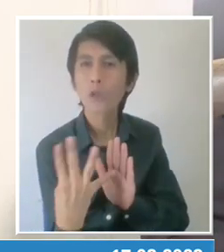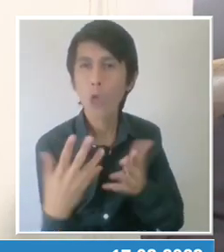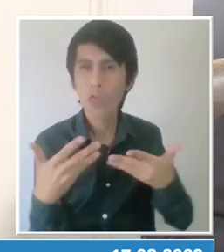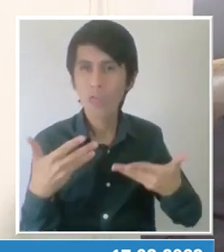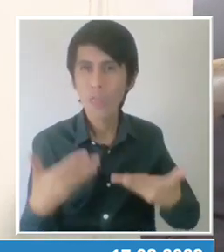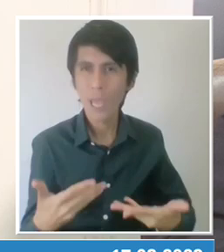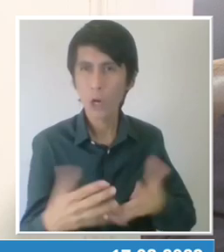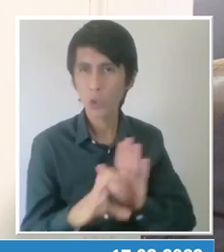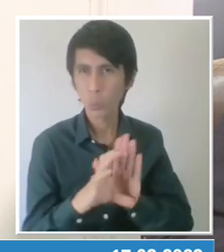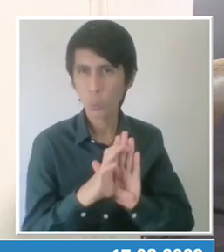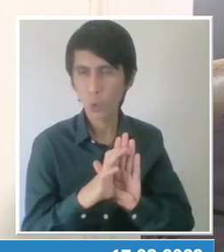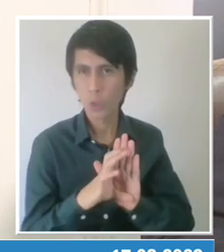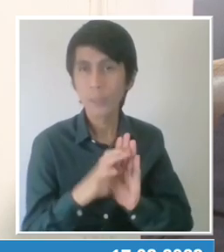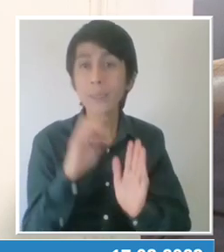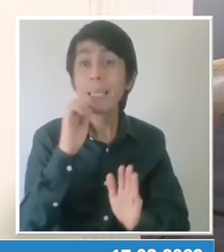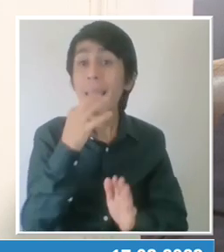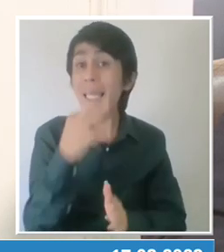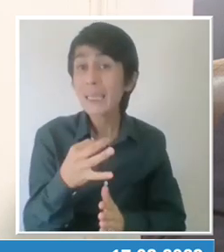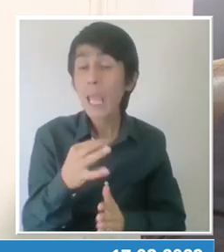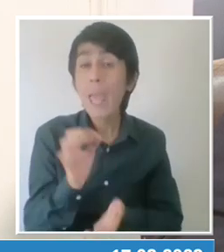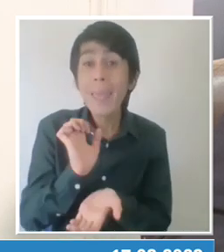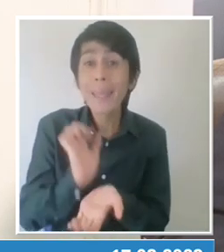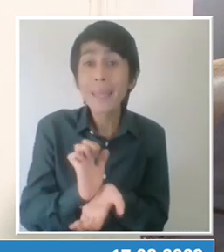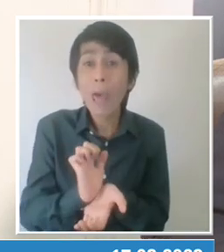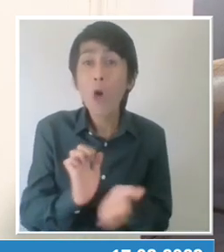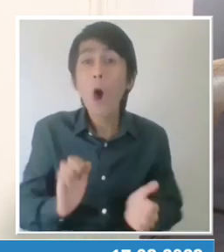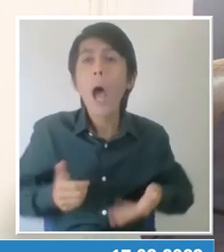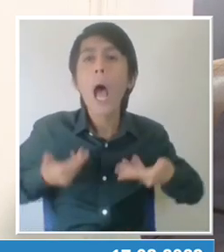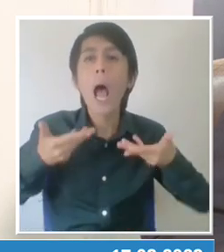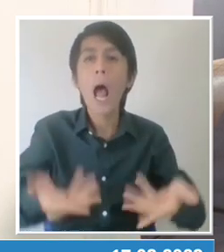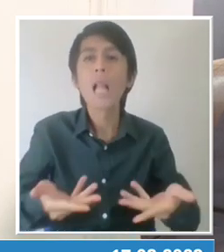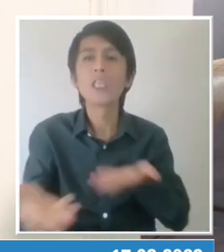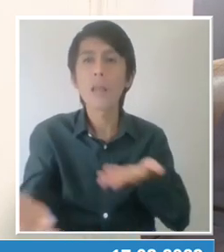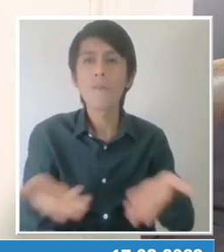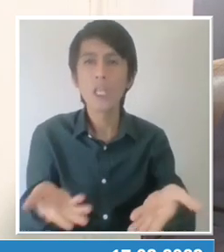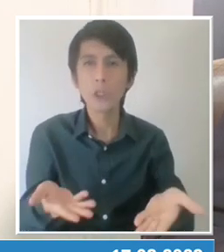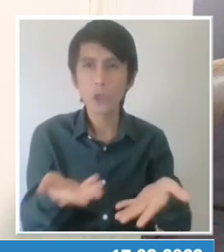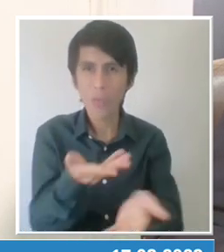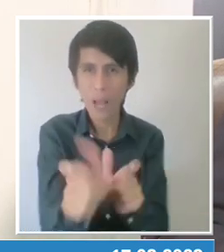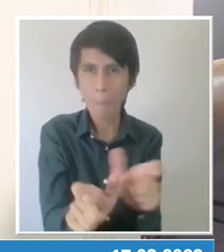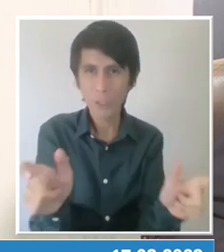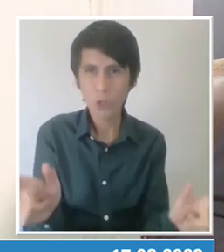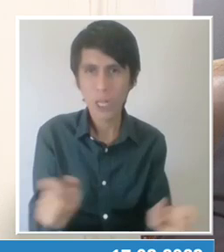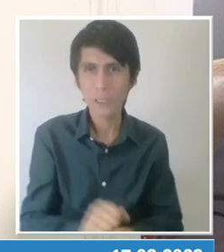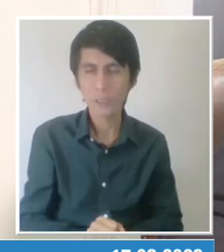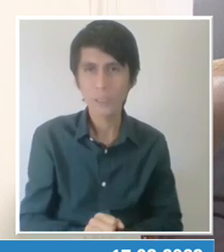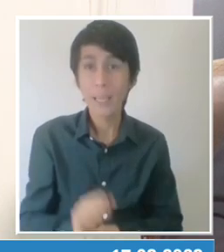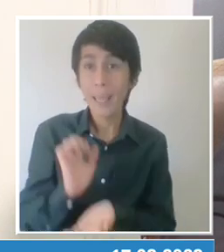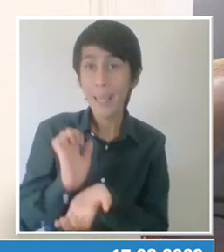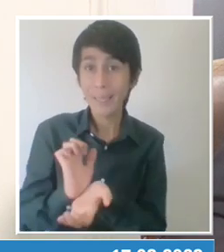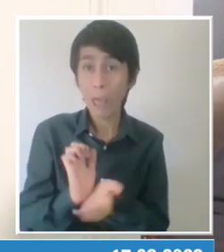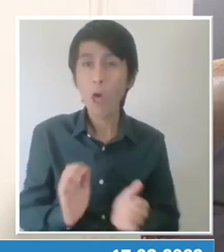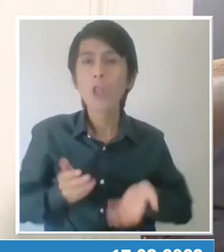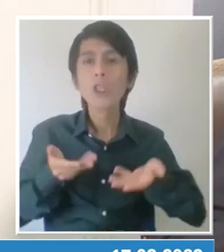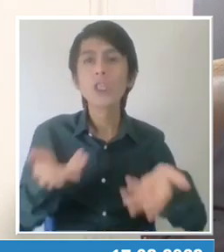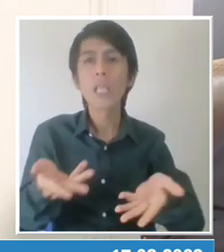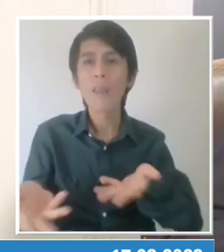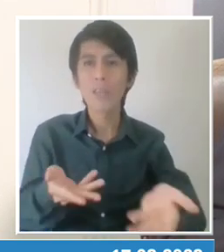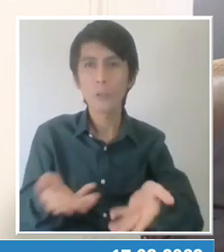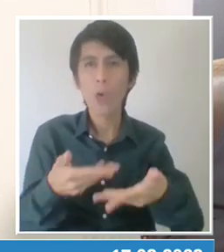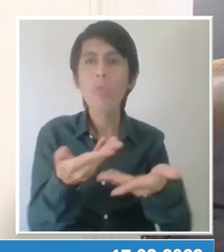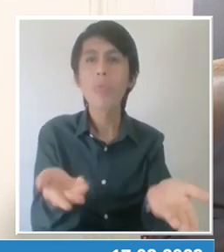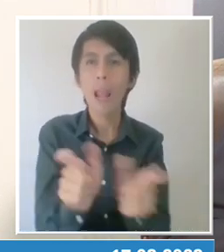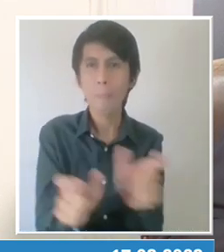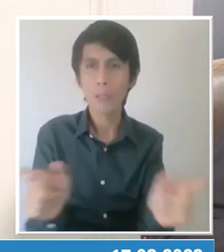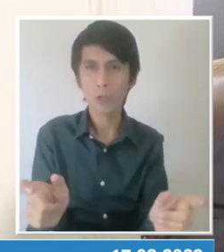está al servicio de la persona. El Estado está al servicio de la persona. Y yo creo en esa verdad. Y